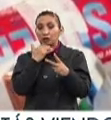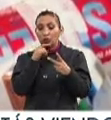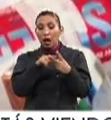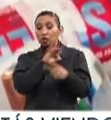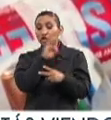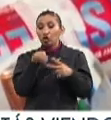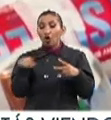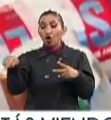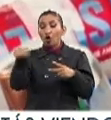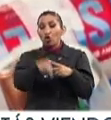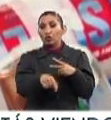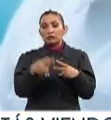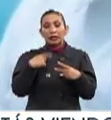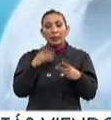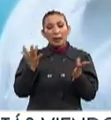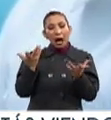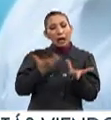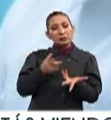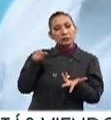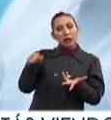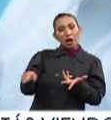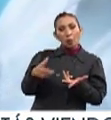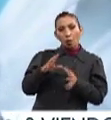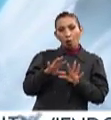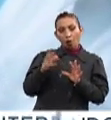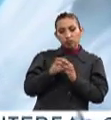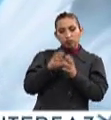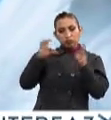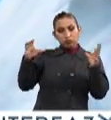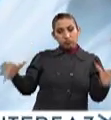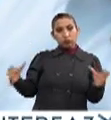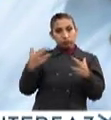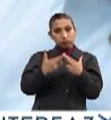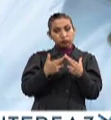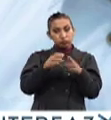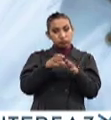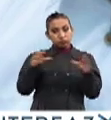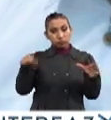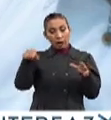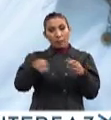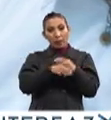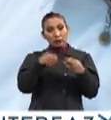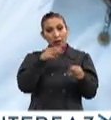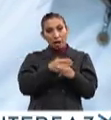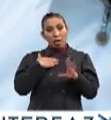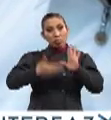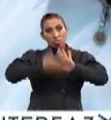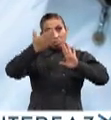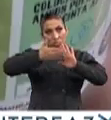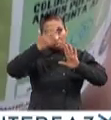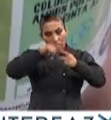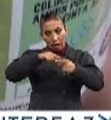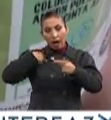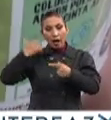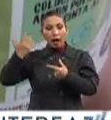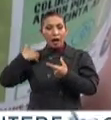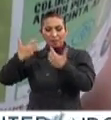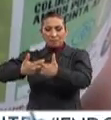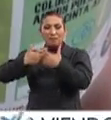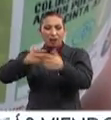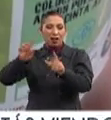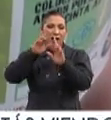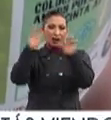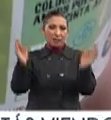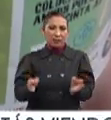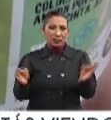entran todos los que tienen una generación, hablando de volumen grande, y tenemos los materiales de la construcción, tenemos los aparatos electrónicos,